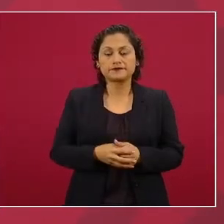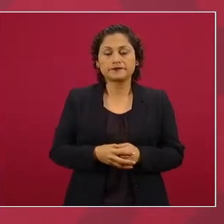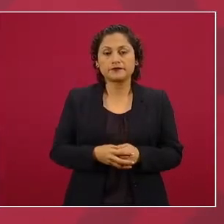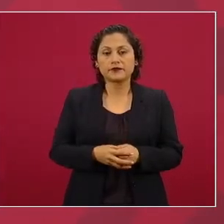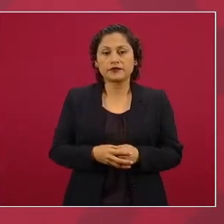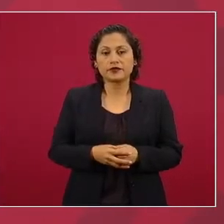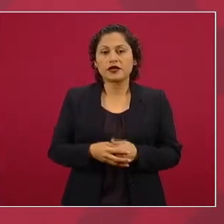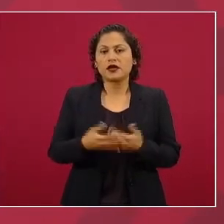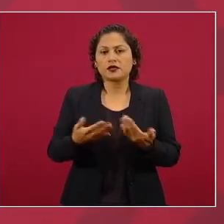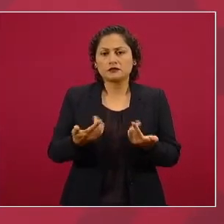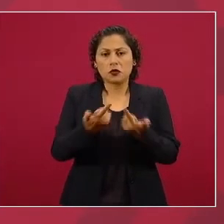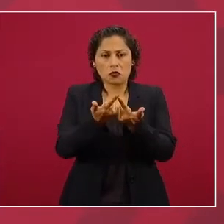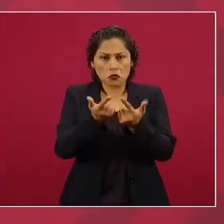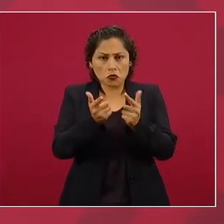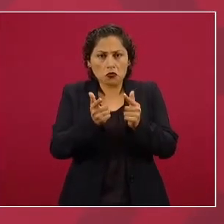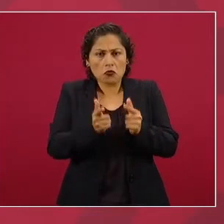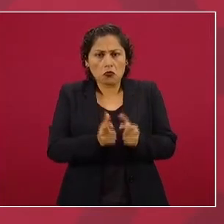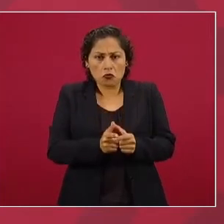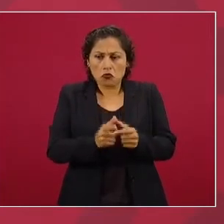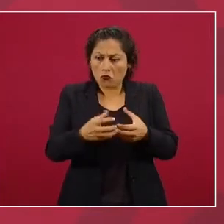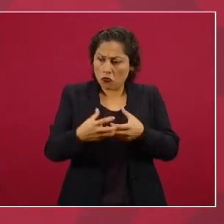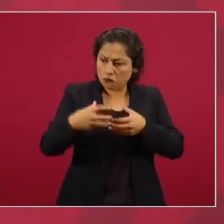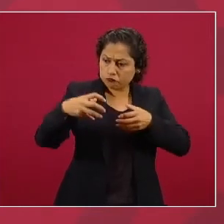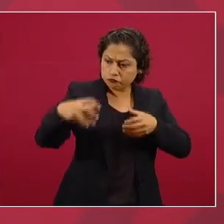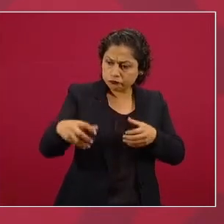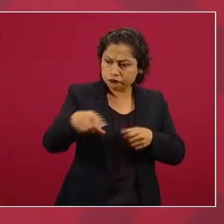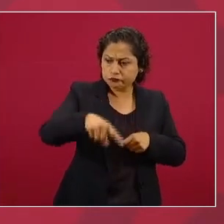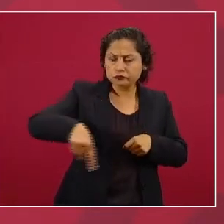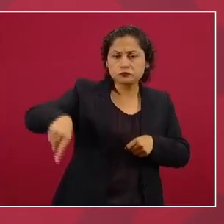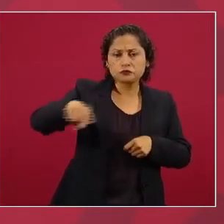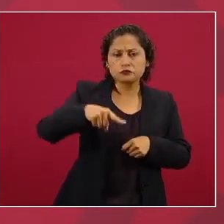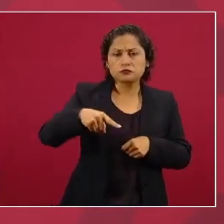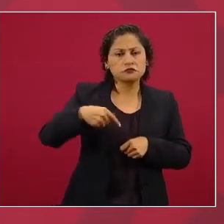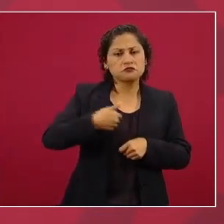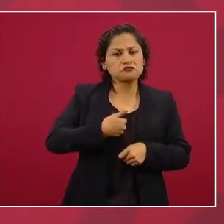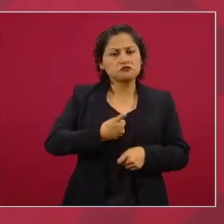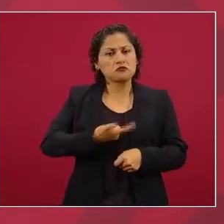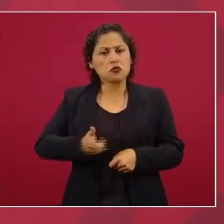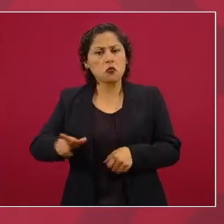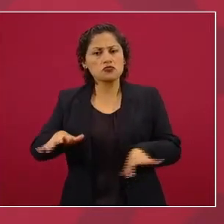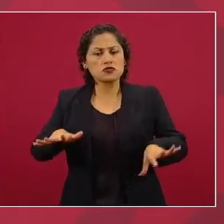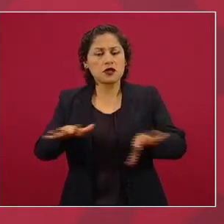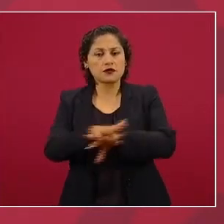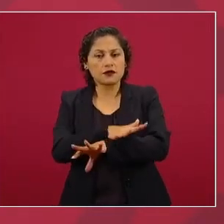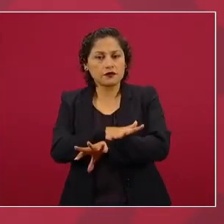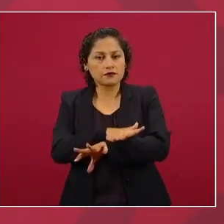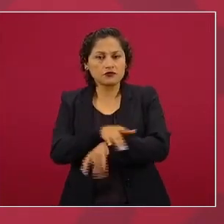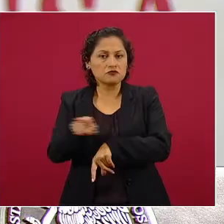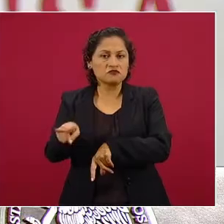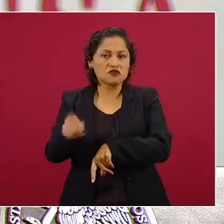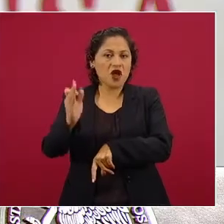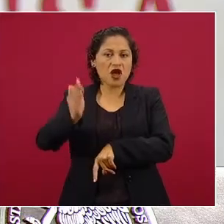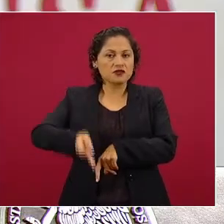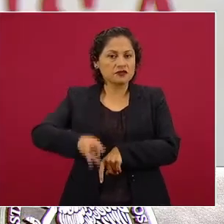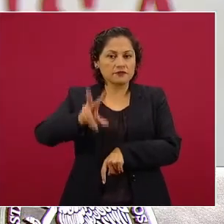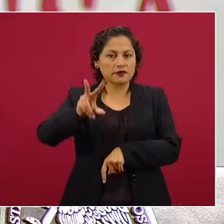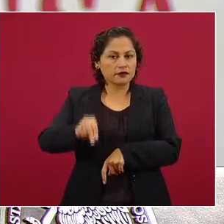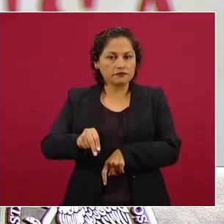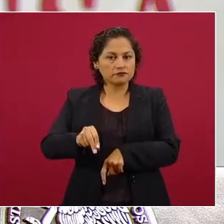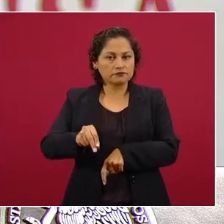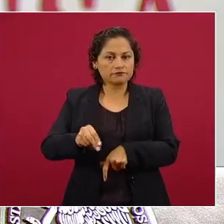una oposición al cambio, a la transformación.